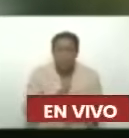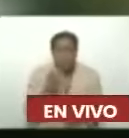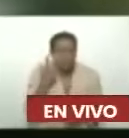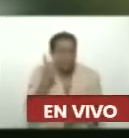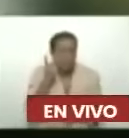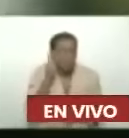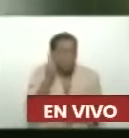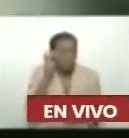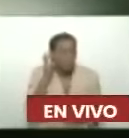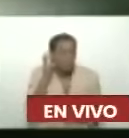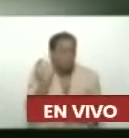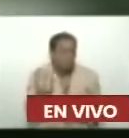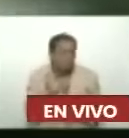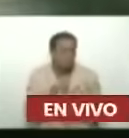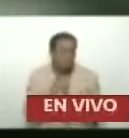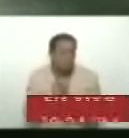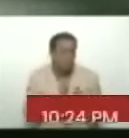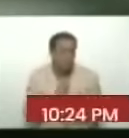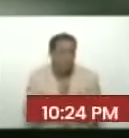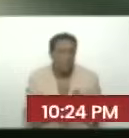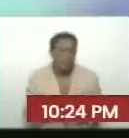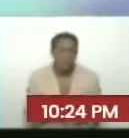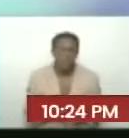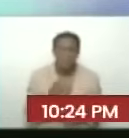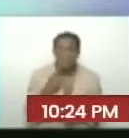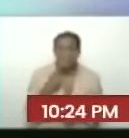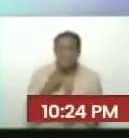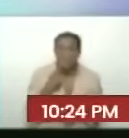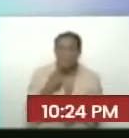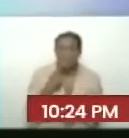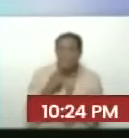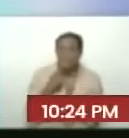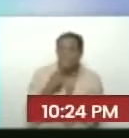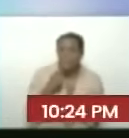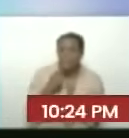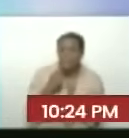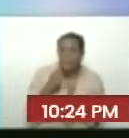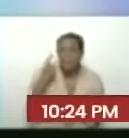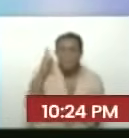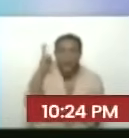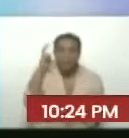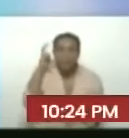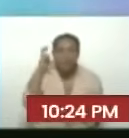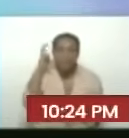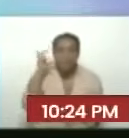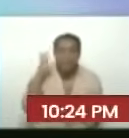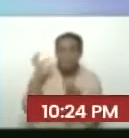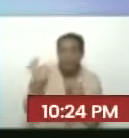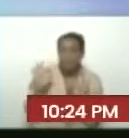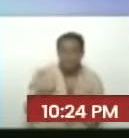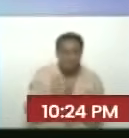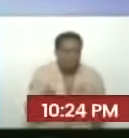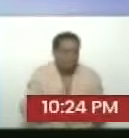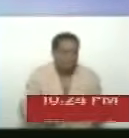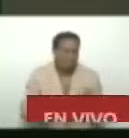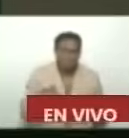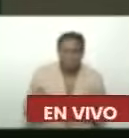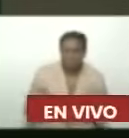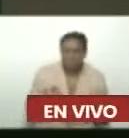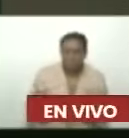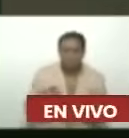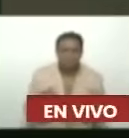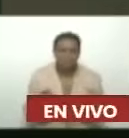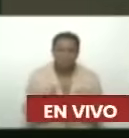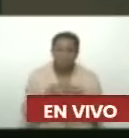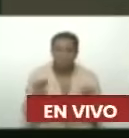que haga música, incluso con sus labios, también hace cosas que hagan música. O sea, siempre está actualmente